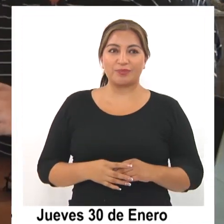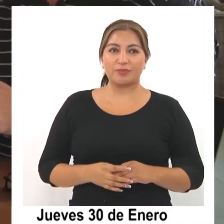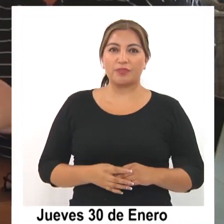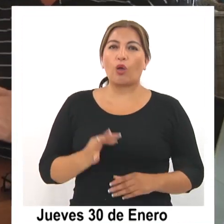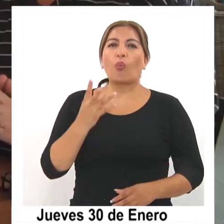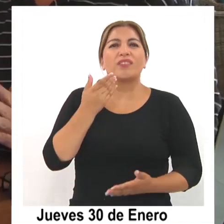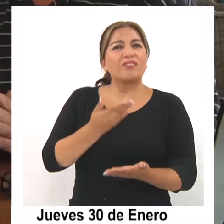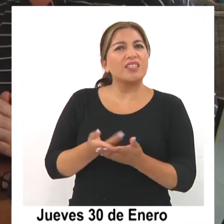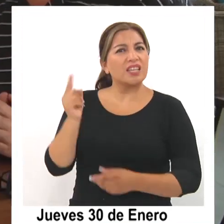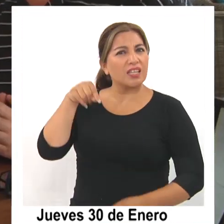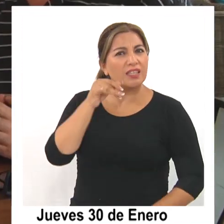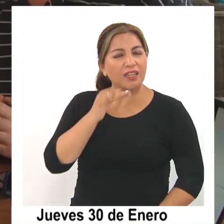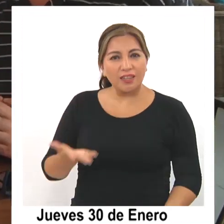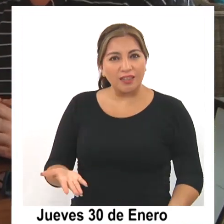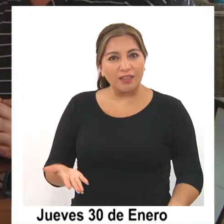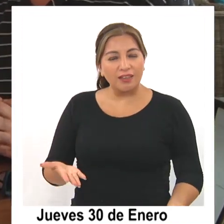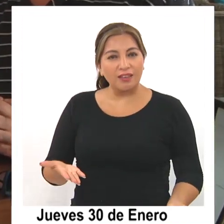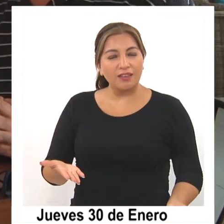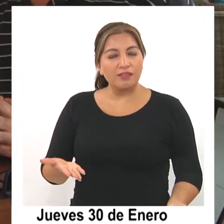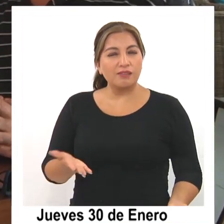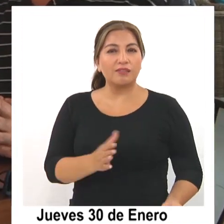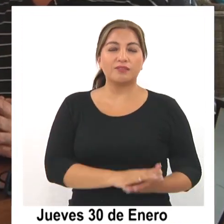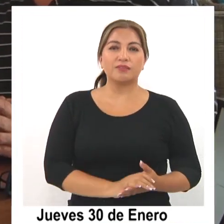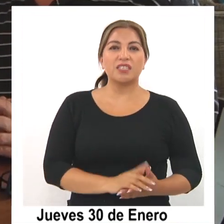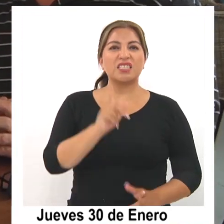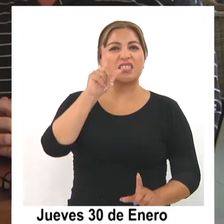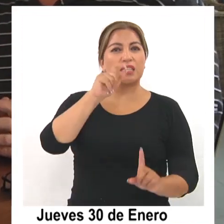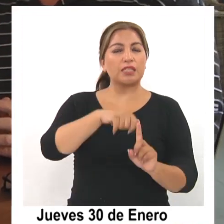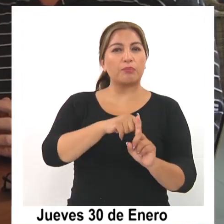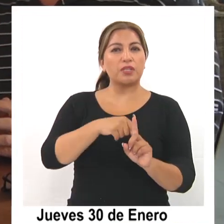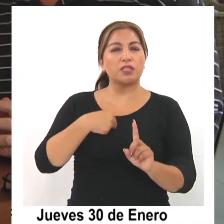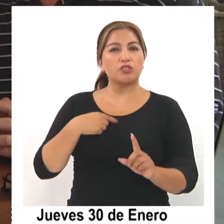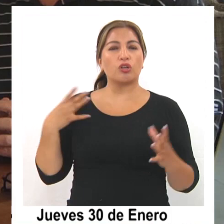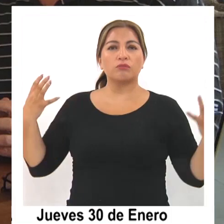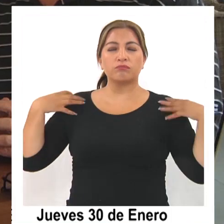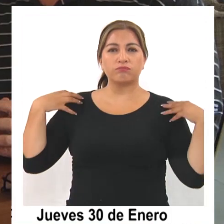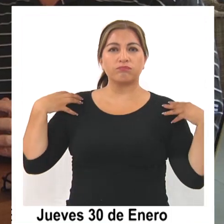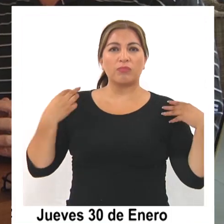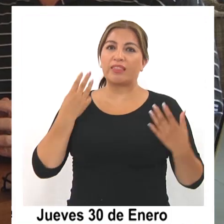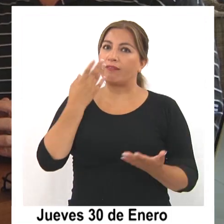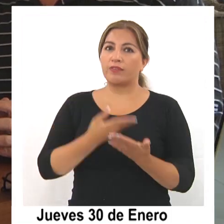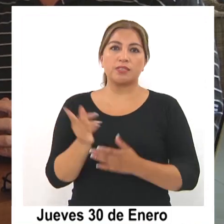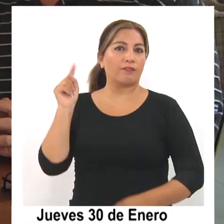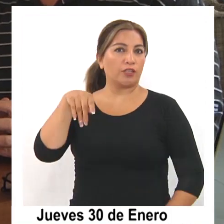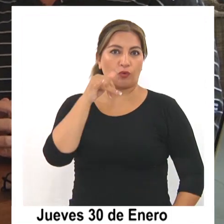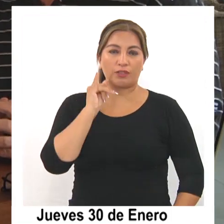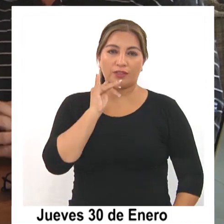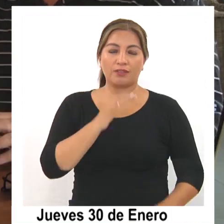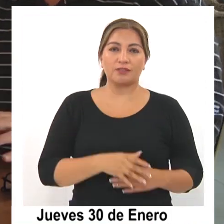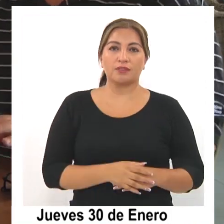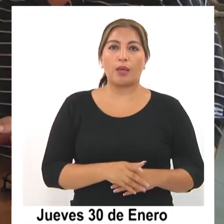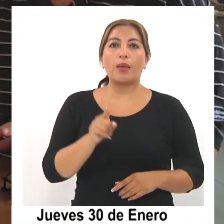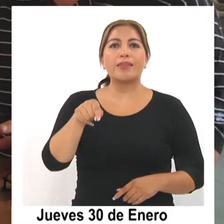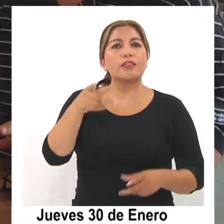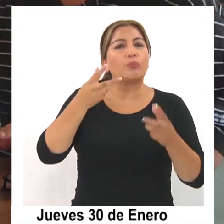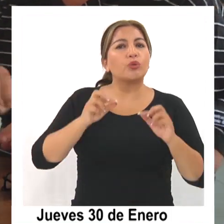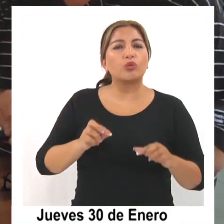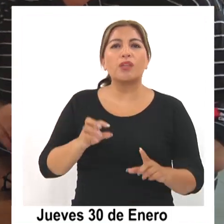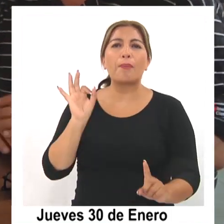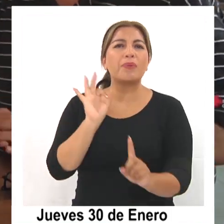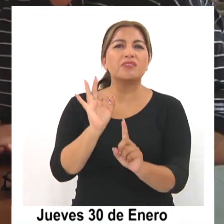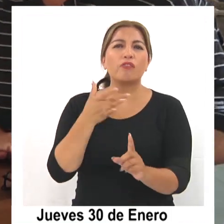¿Cuántas veces ya ha venido a nuestra ciudad? En los 7 meses que llevo en el cargo ya he estado 3 veces acá en la ciudad ¿En esta ocasión